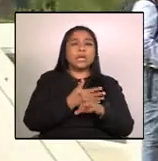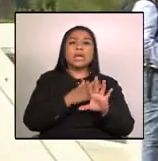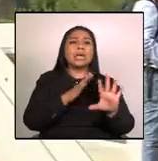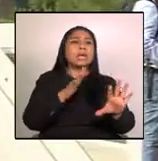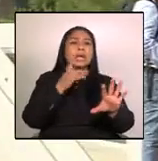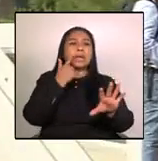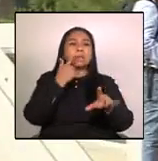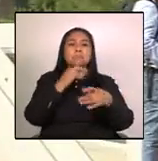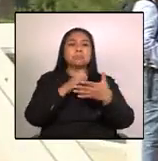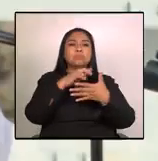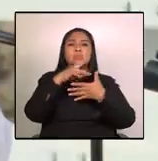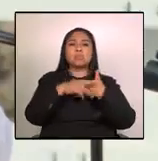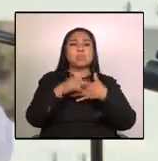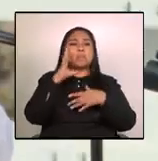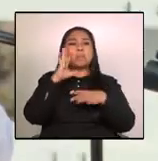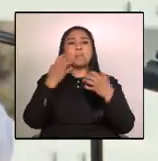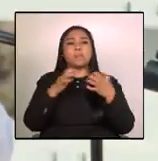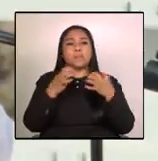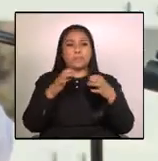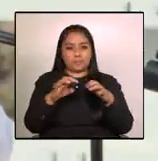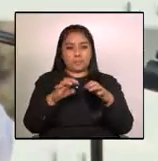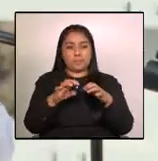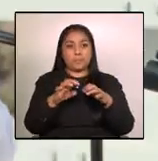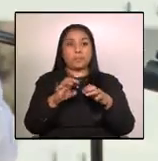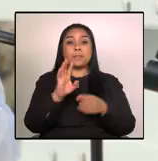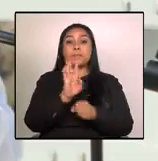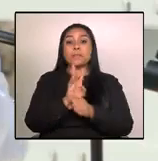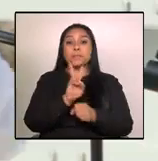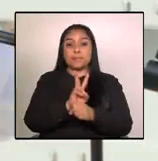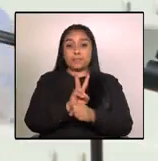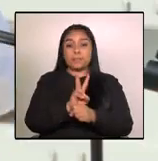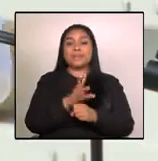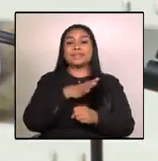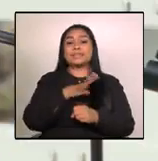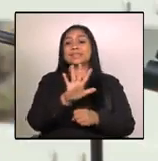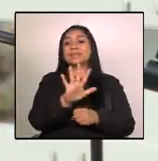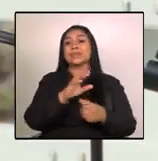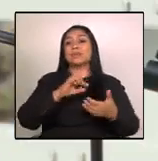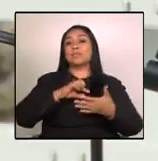son proyectos por emergencia. Baja Verapaz tuvo 5